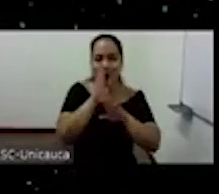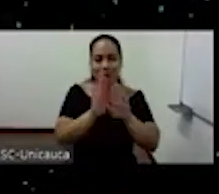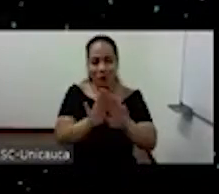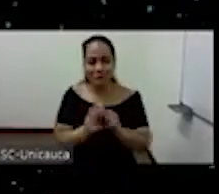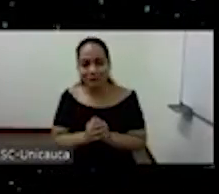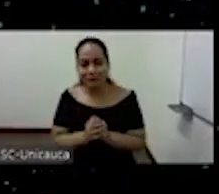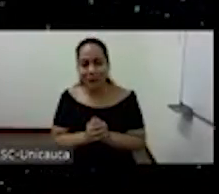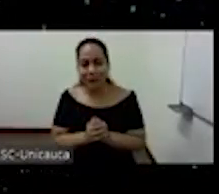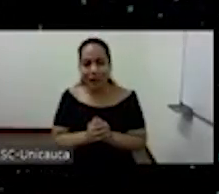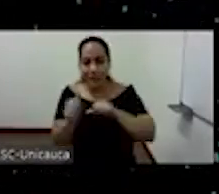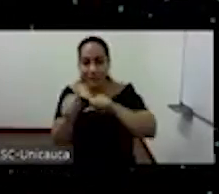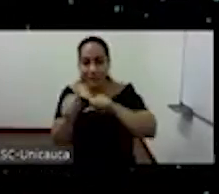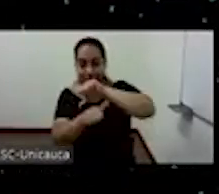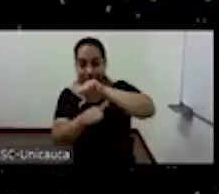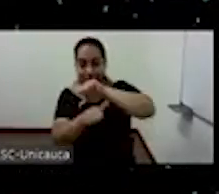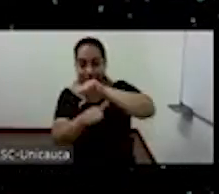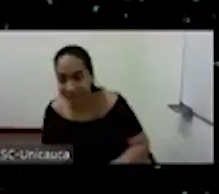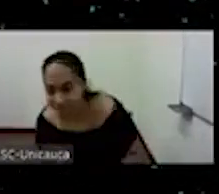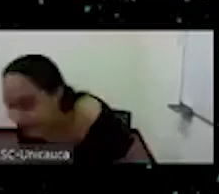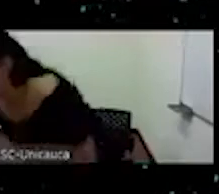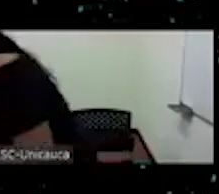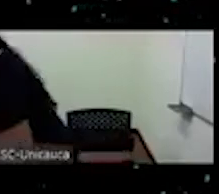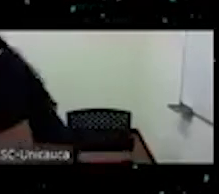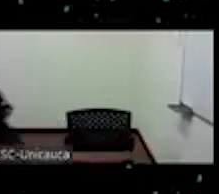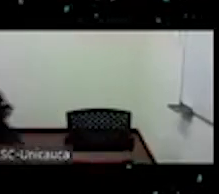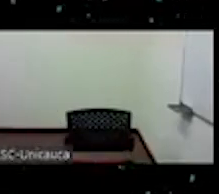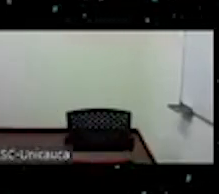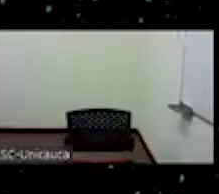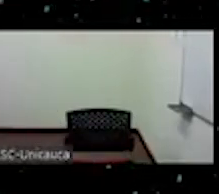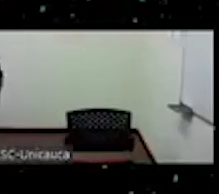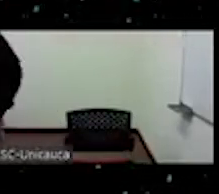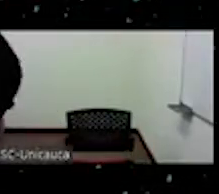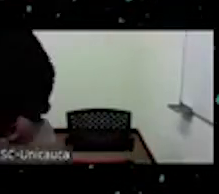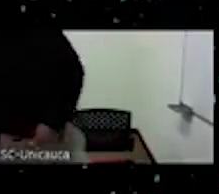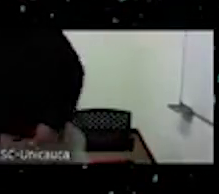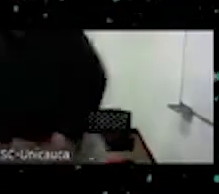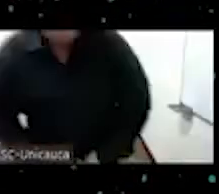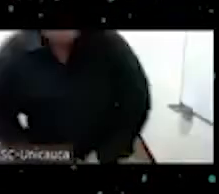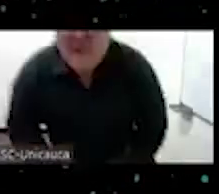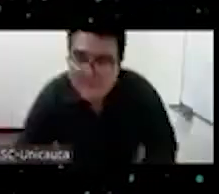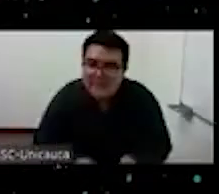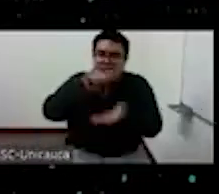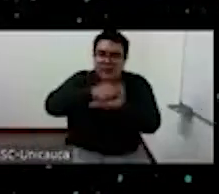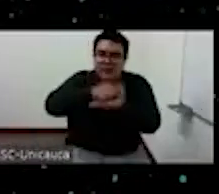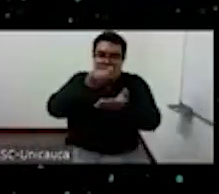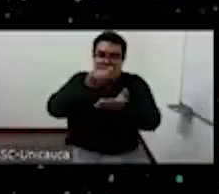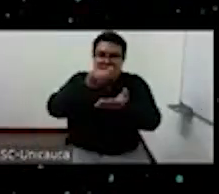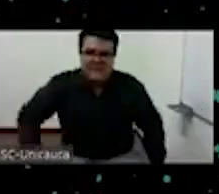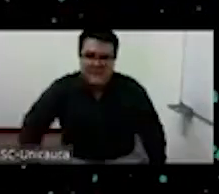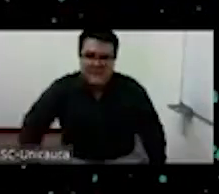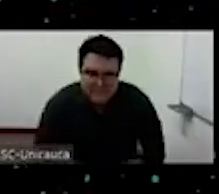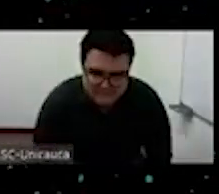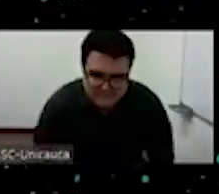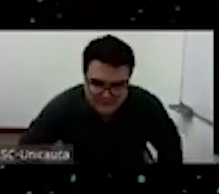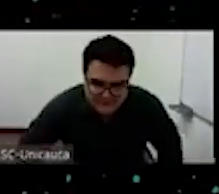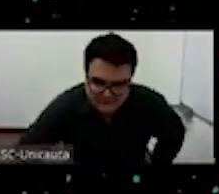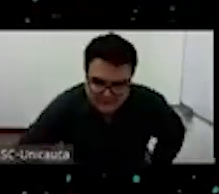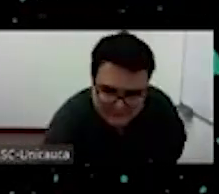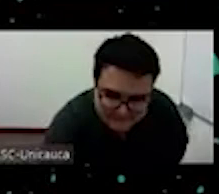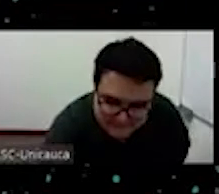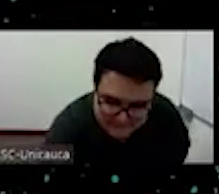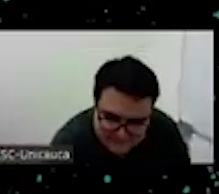Es así como la memoria y el tejido son un campo que permite crear y